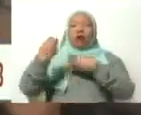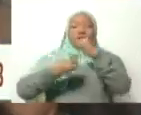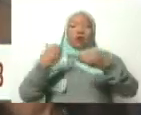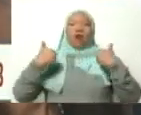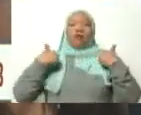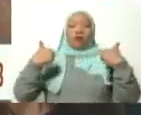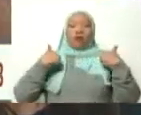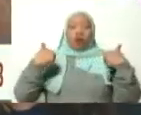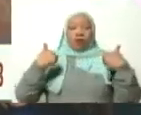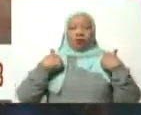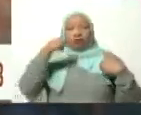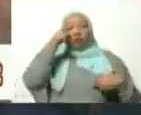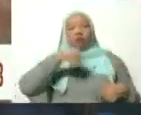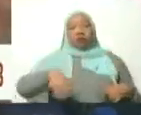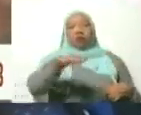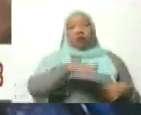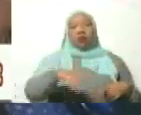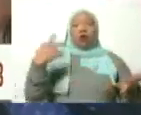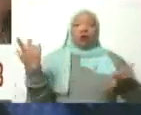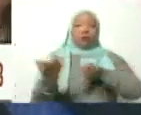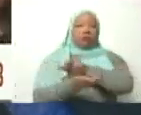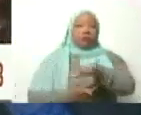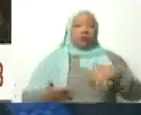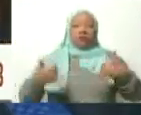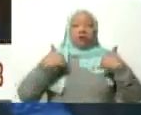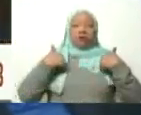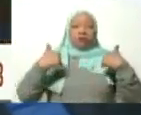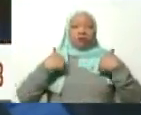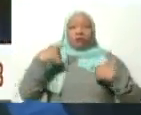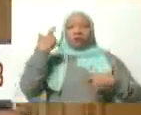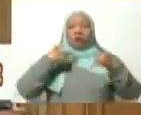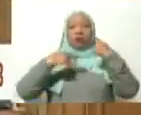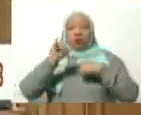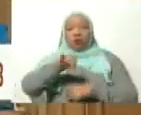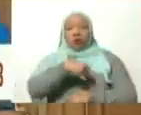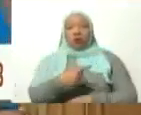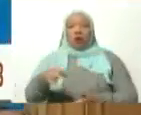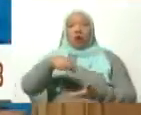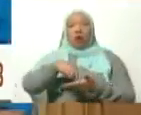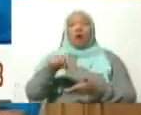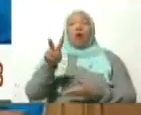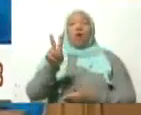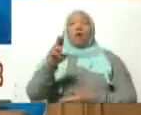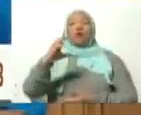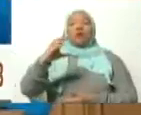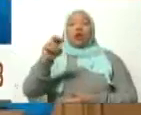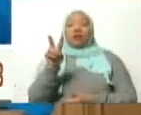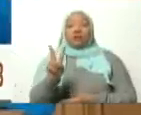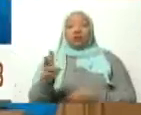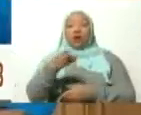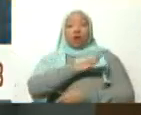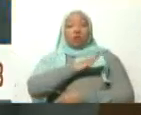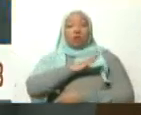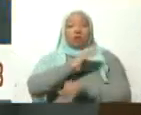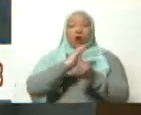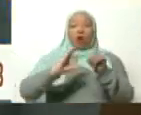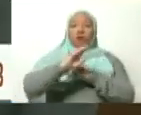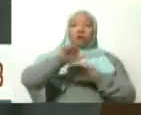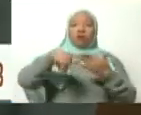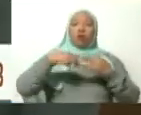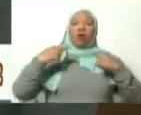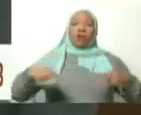afectados por el bloqueo criminal. La recuperación de nuestra Universidad Central de Venezuela, patrimonio inmaterial de la